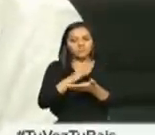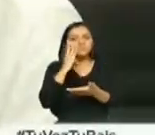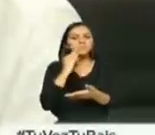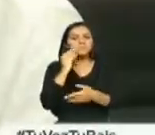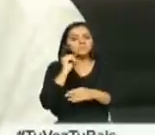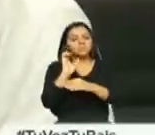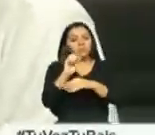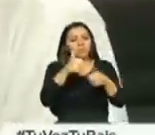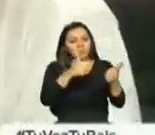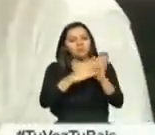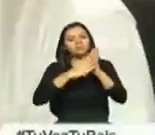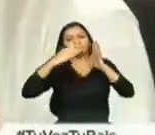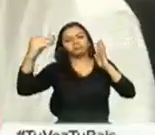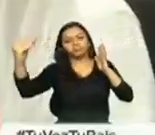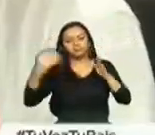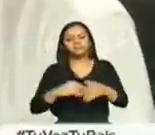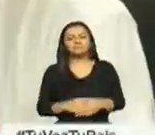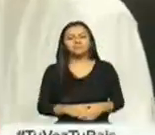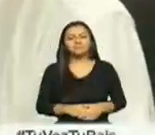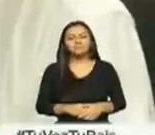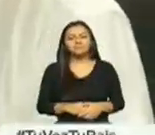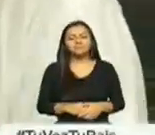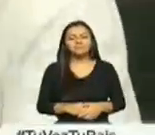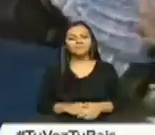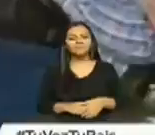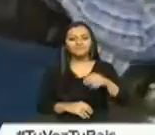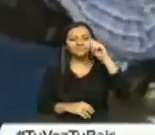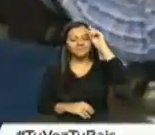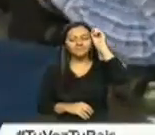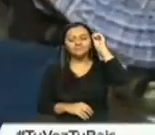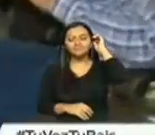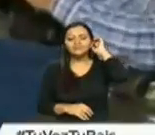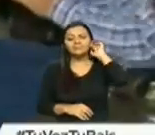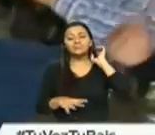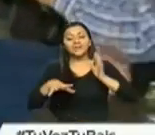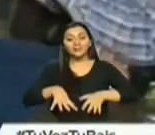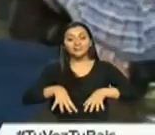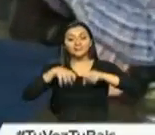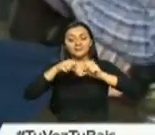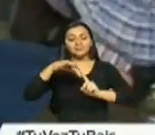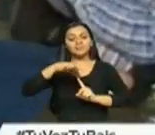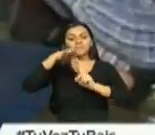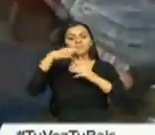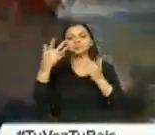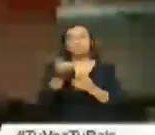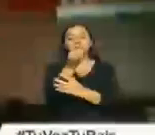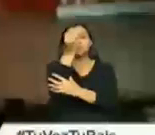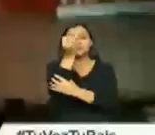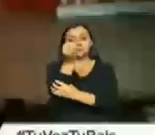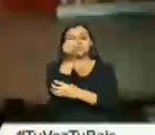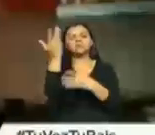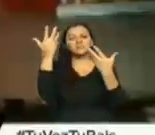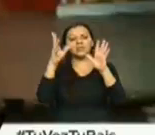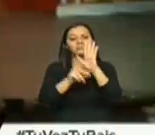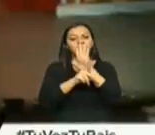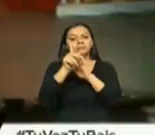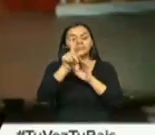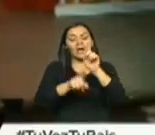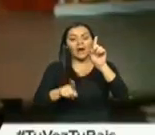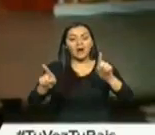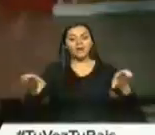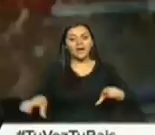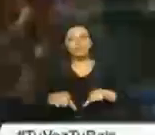experiencias, los principios de nuestra revolución ciudadana, compañeros. Aunque la sede principal será en CIESPAL, también se desarrollarán